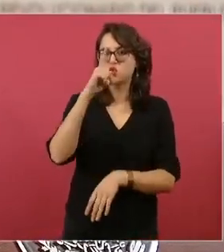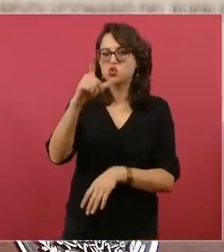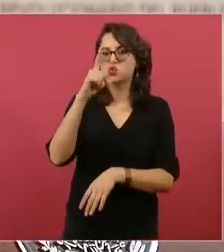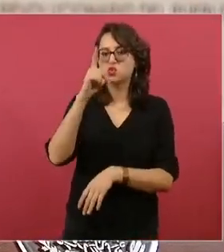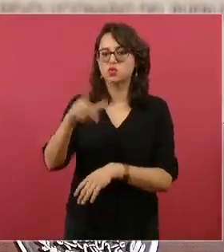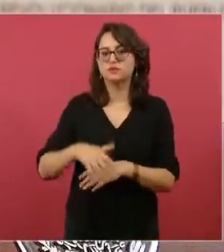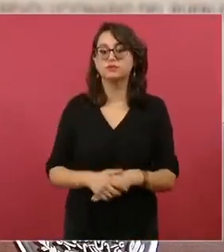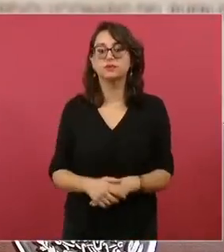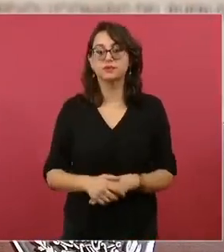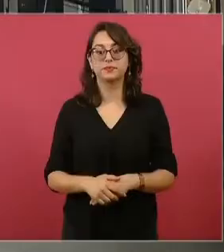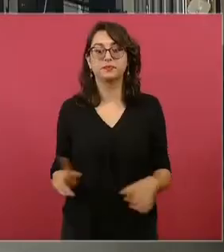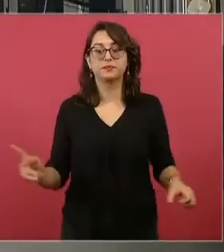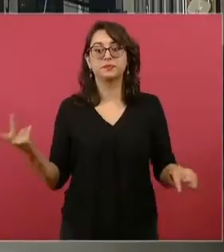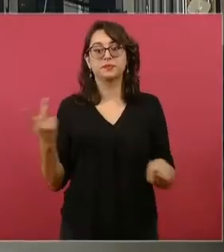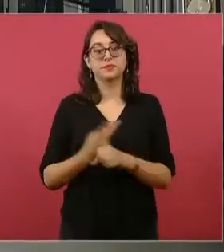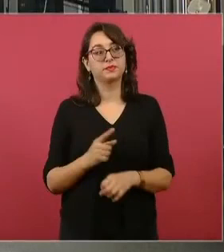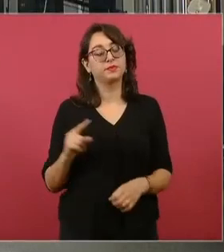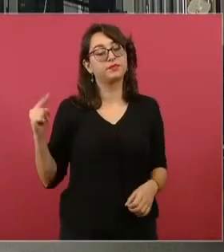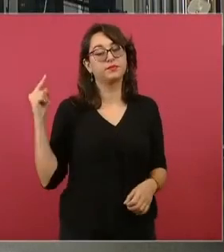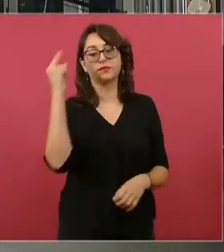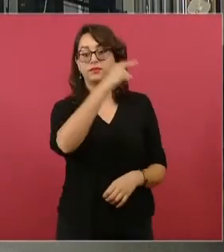y se quedaron sin luz